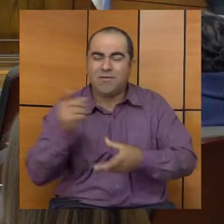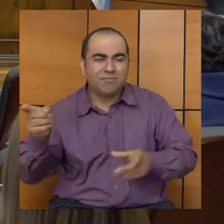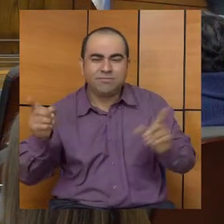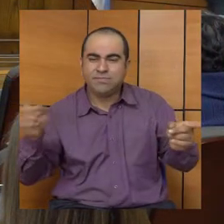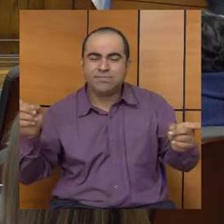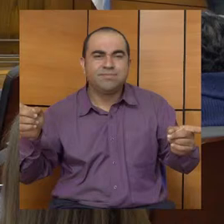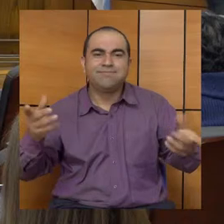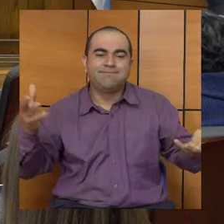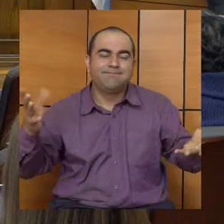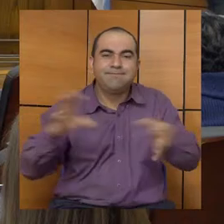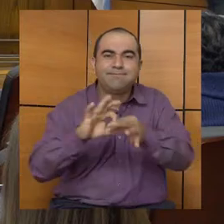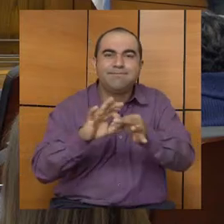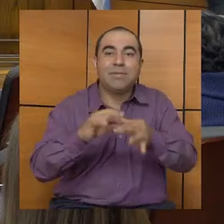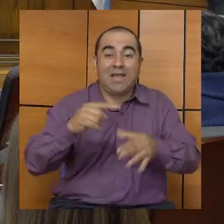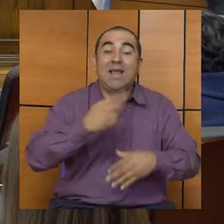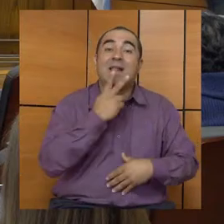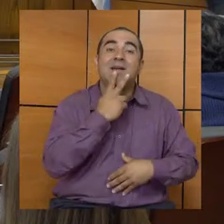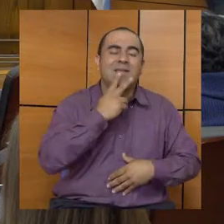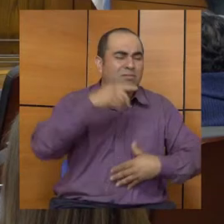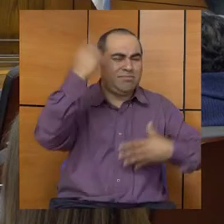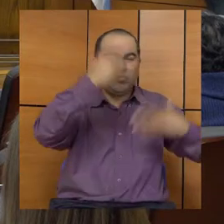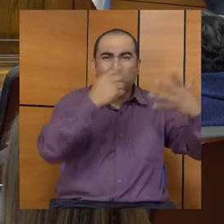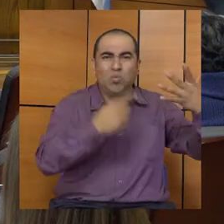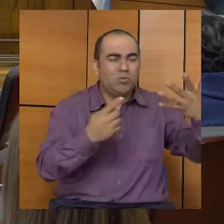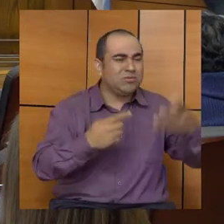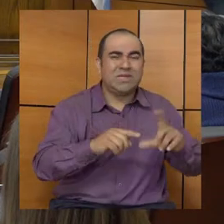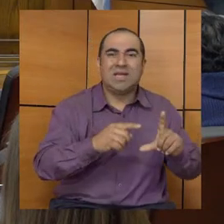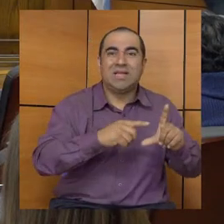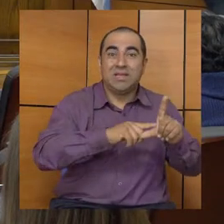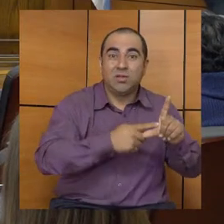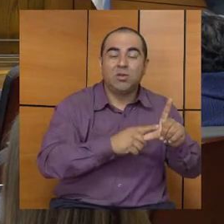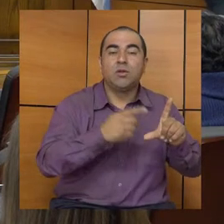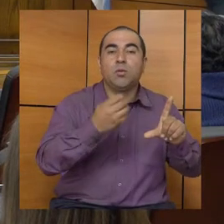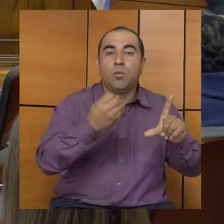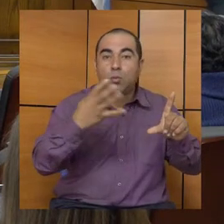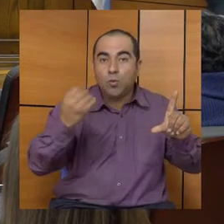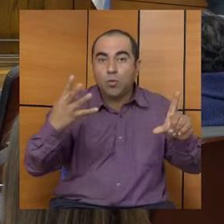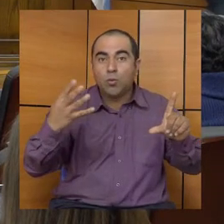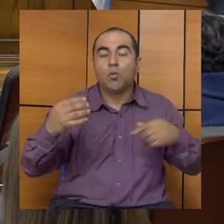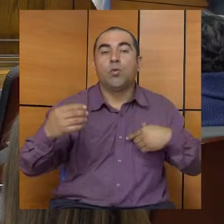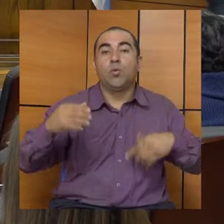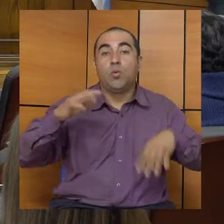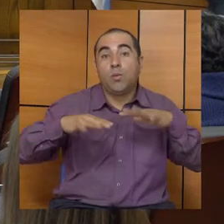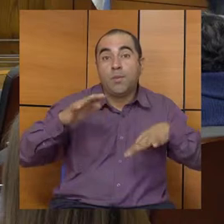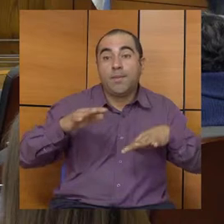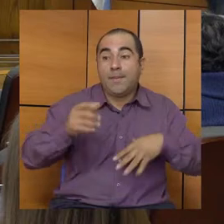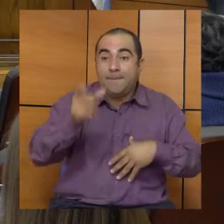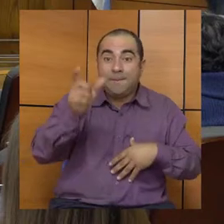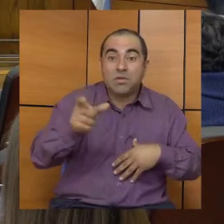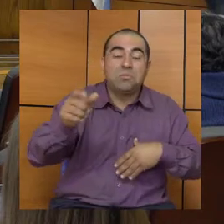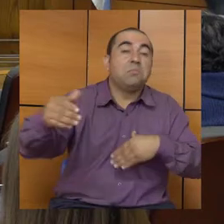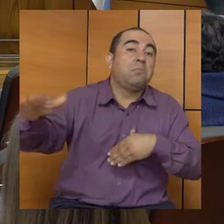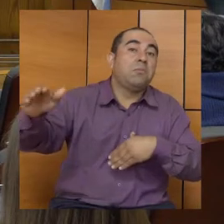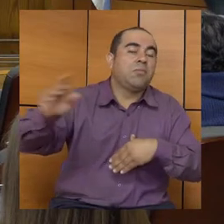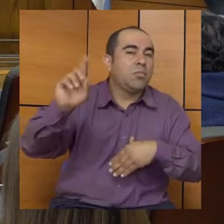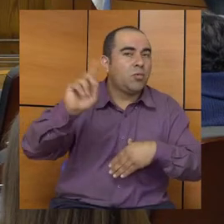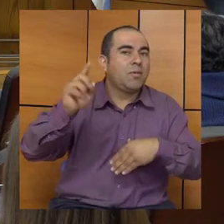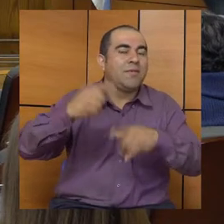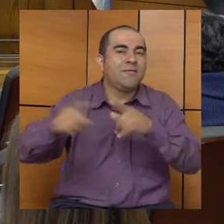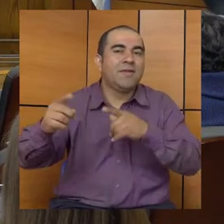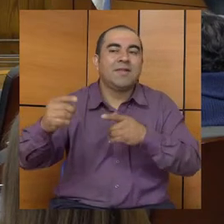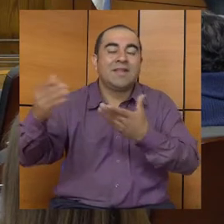vida está llena de tecnología, y así como en la educación decimos que no puede quedar ningún niño detrás, a mí me parece que